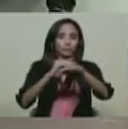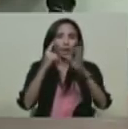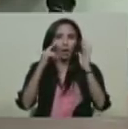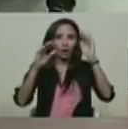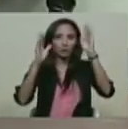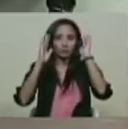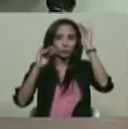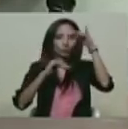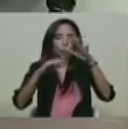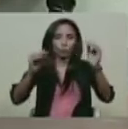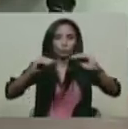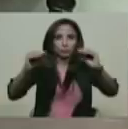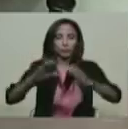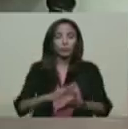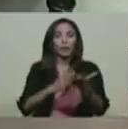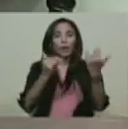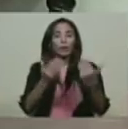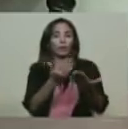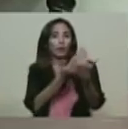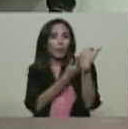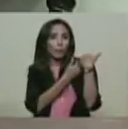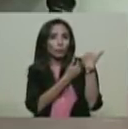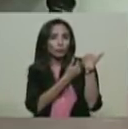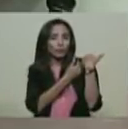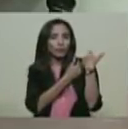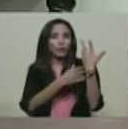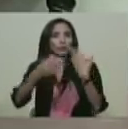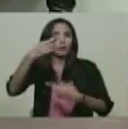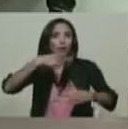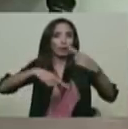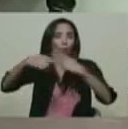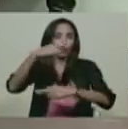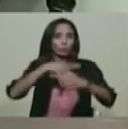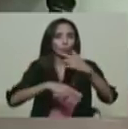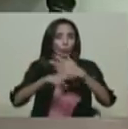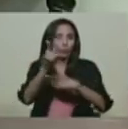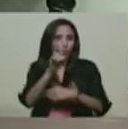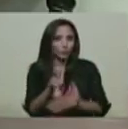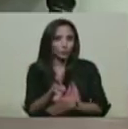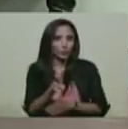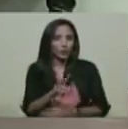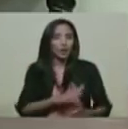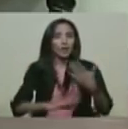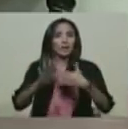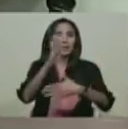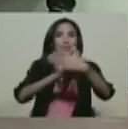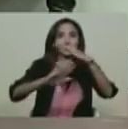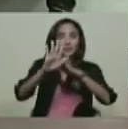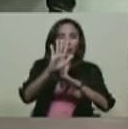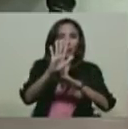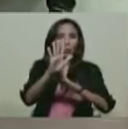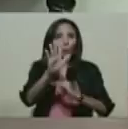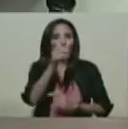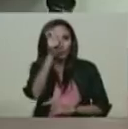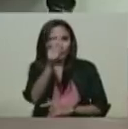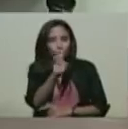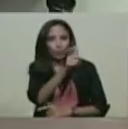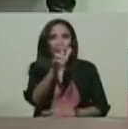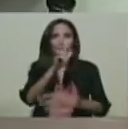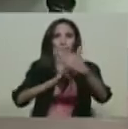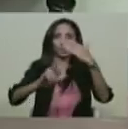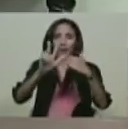Este es el compromiso feminista de la revolución venezolana. De cinco, tres. Delcy Rodríguez,